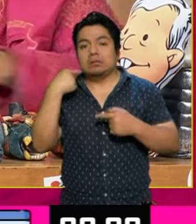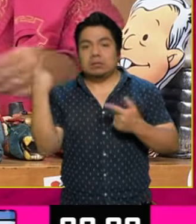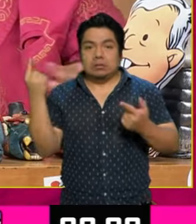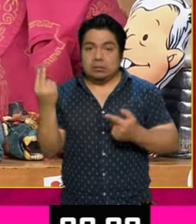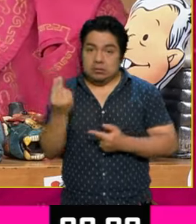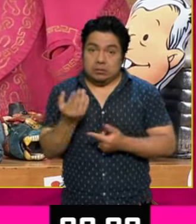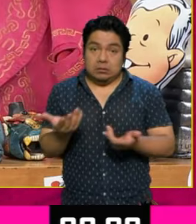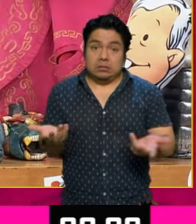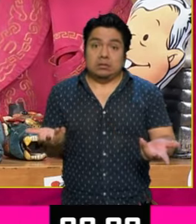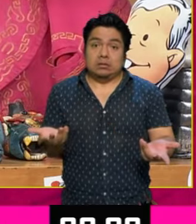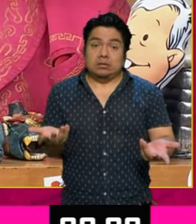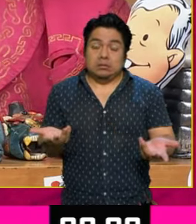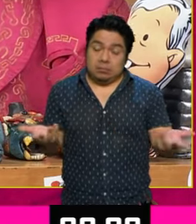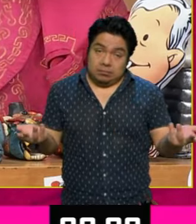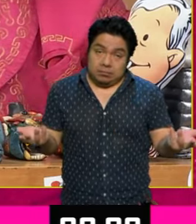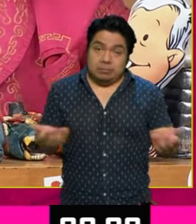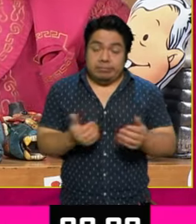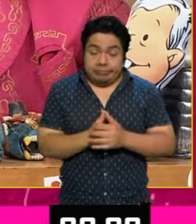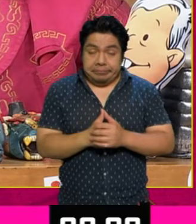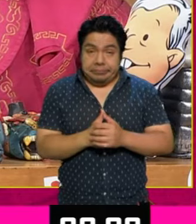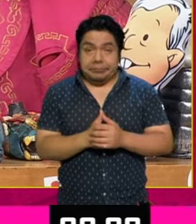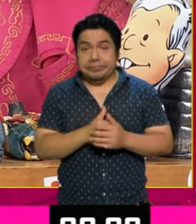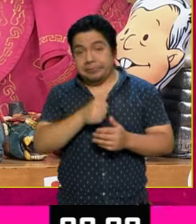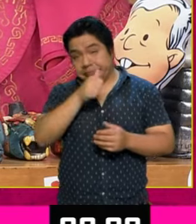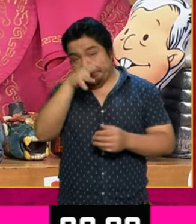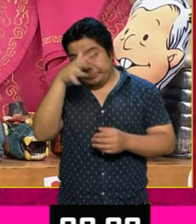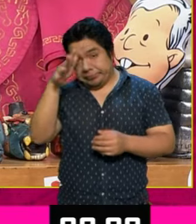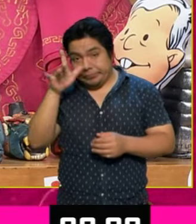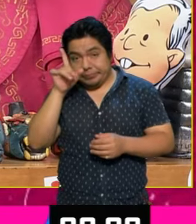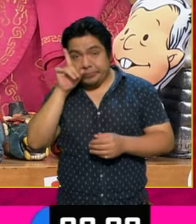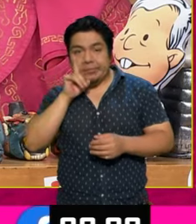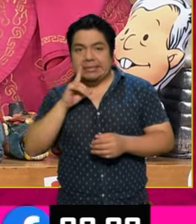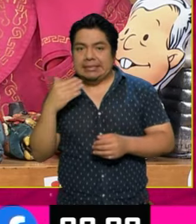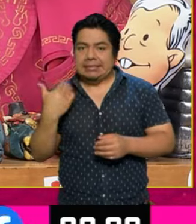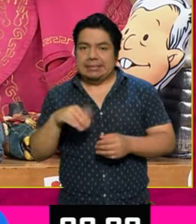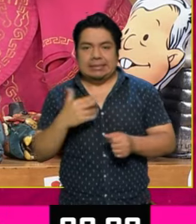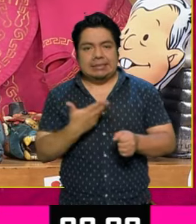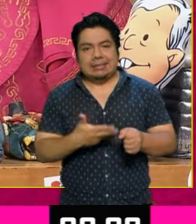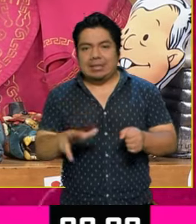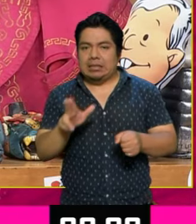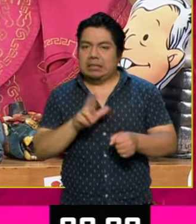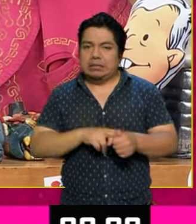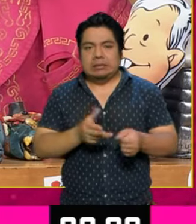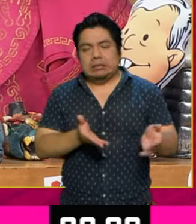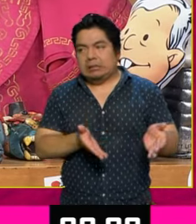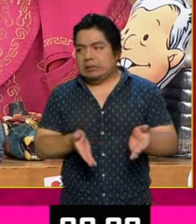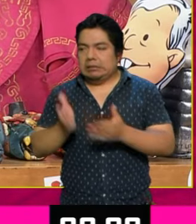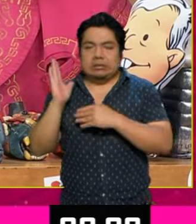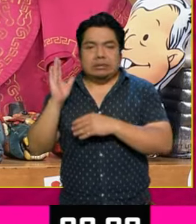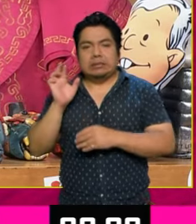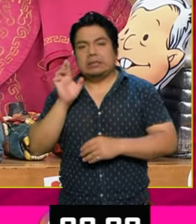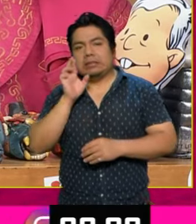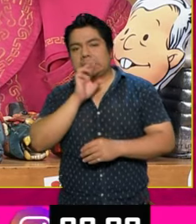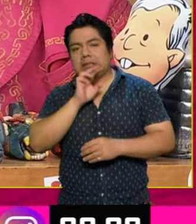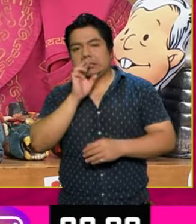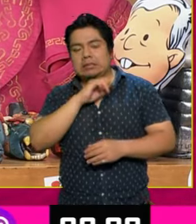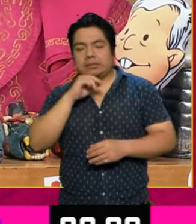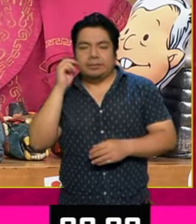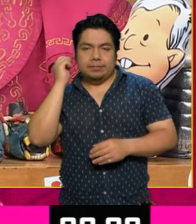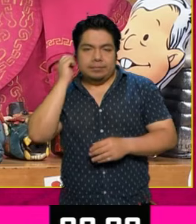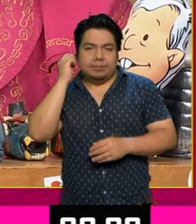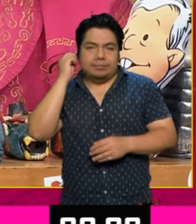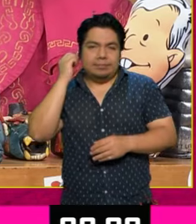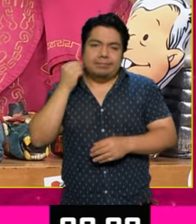los estuviera ahí. No, no, no, no sabe usted cómo. Total, no. La mujer tuvo que ser llevada al hospital así, pero...